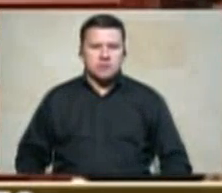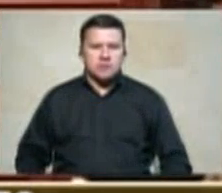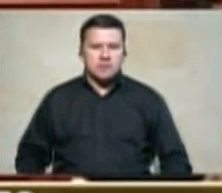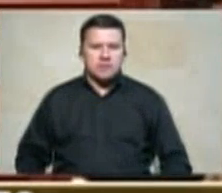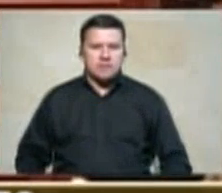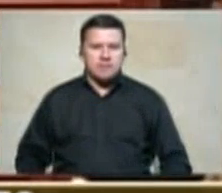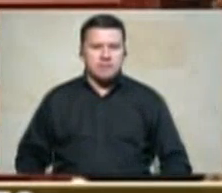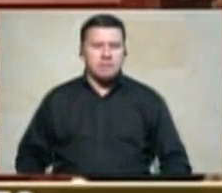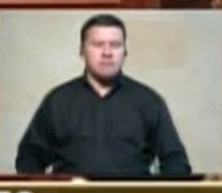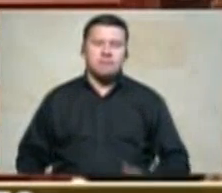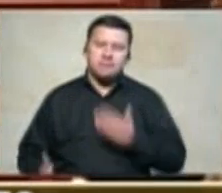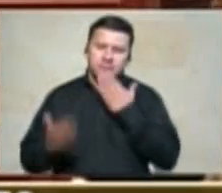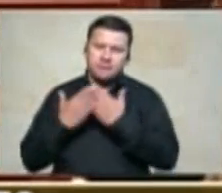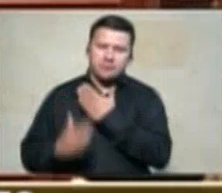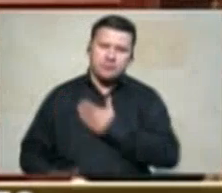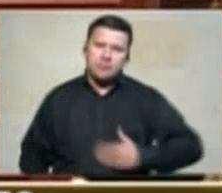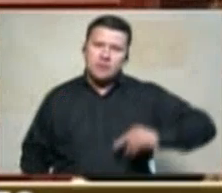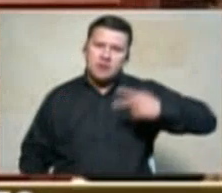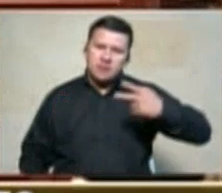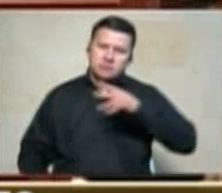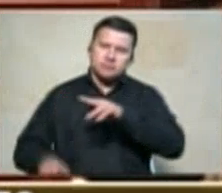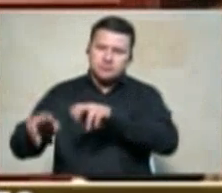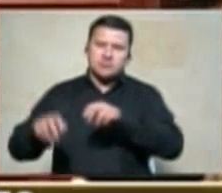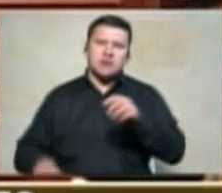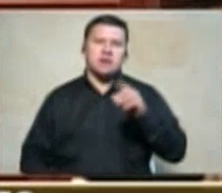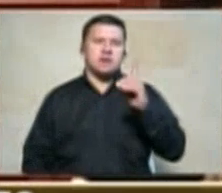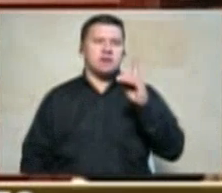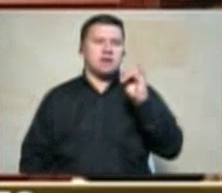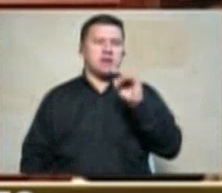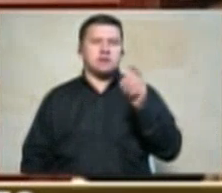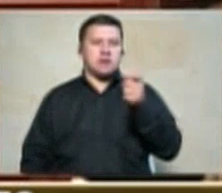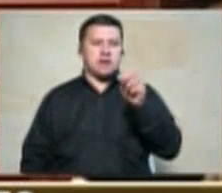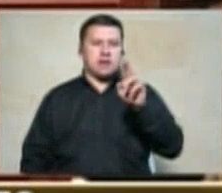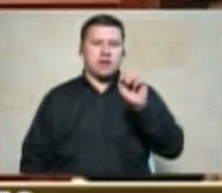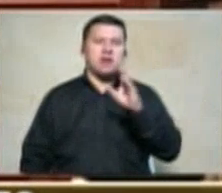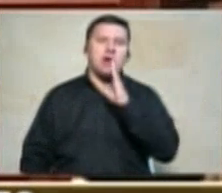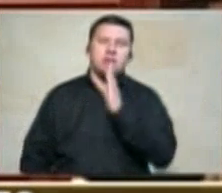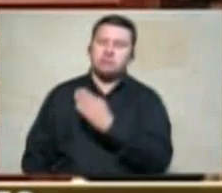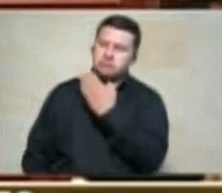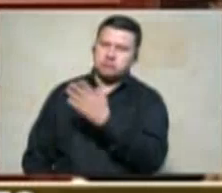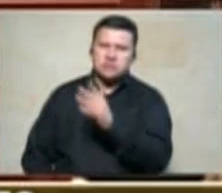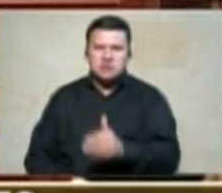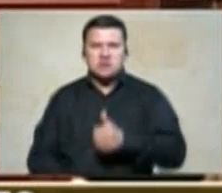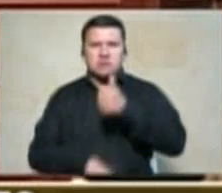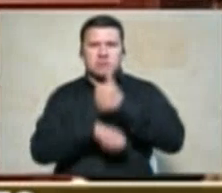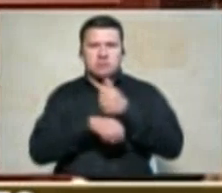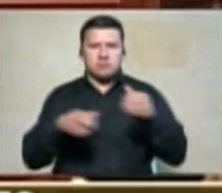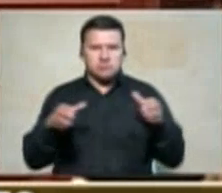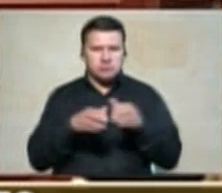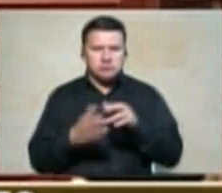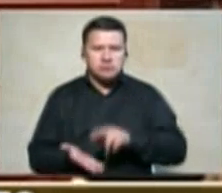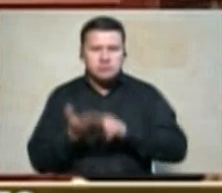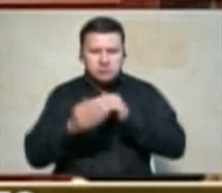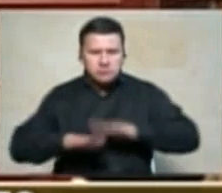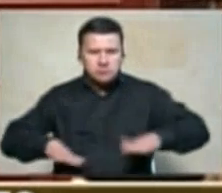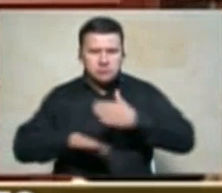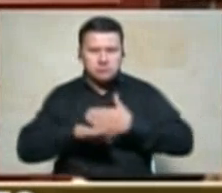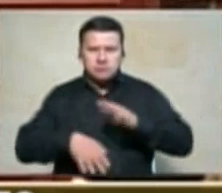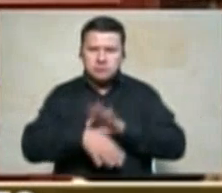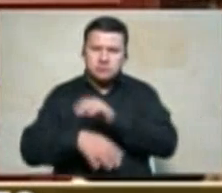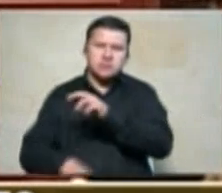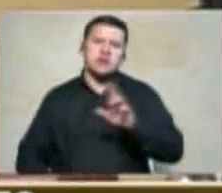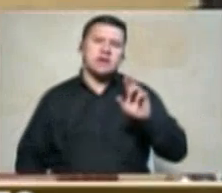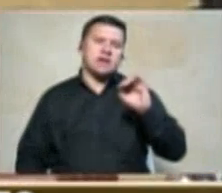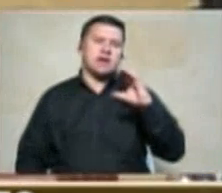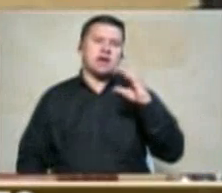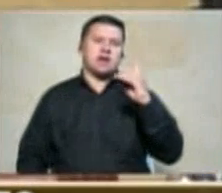Gracias a usted, señor viceministro Juan Pablo Díaz Granados. Tiene el uso de la palabra ahora el director de la Unidad de Restitución de Tierras, el doctor